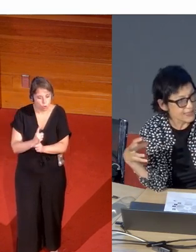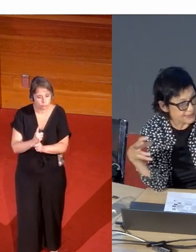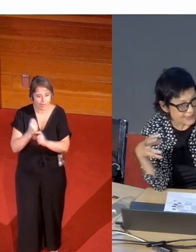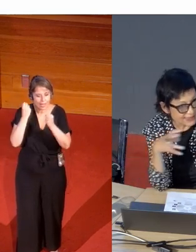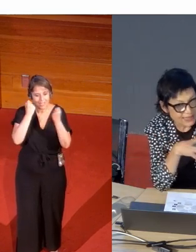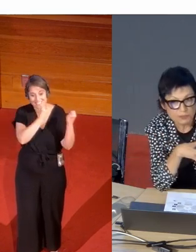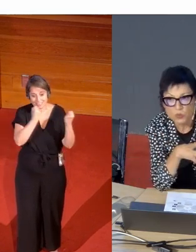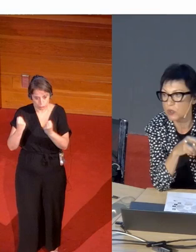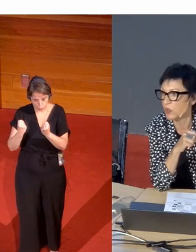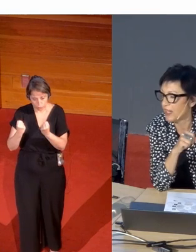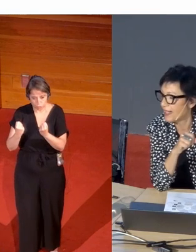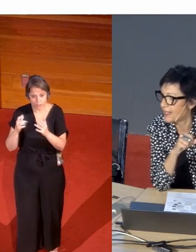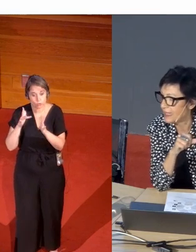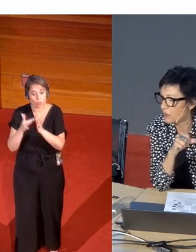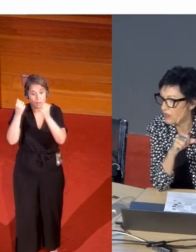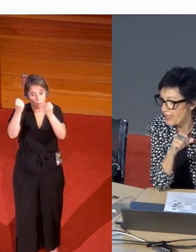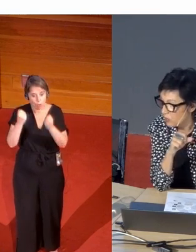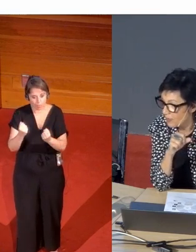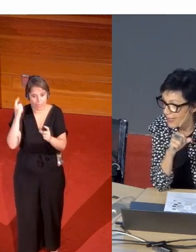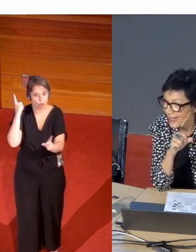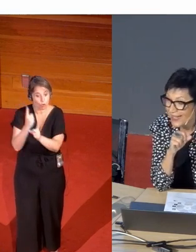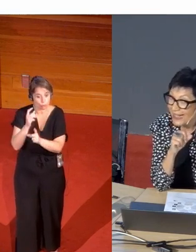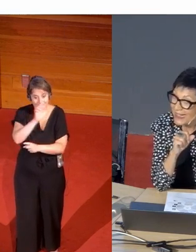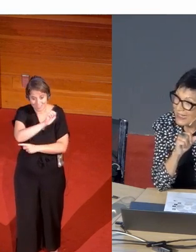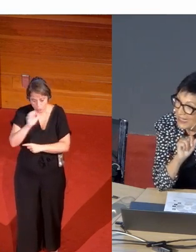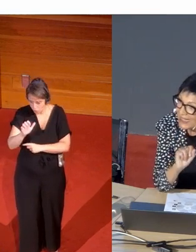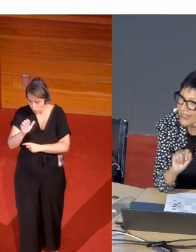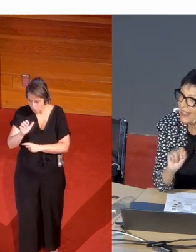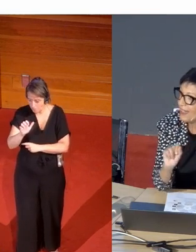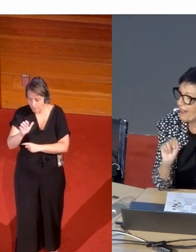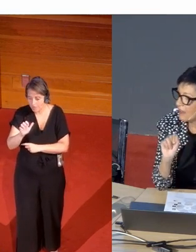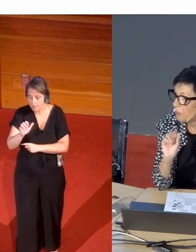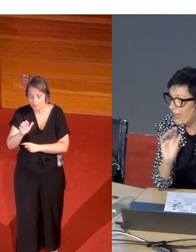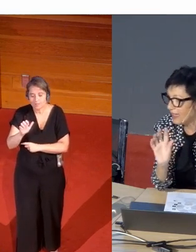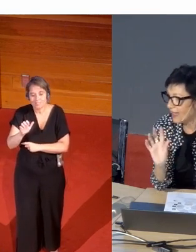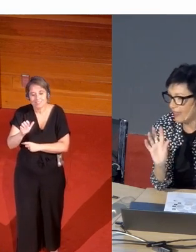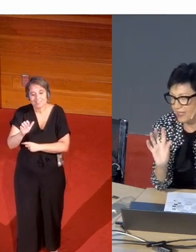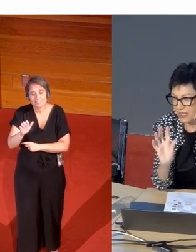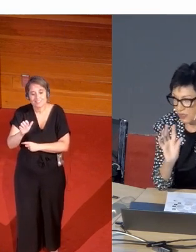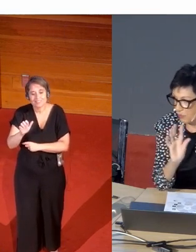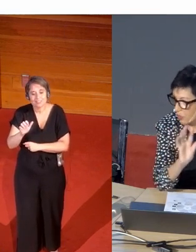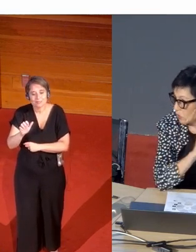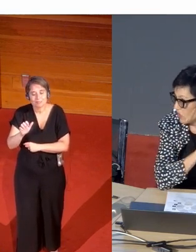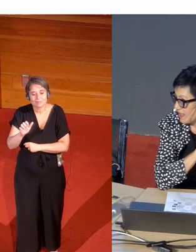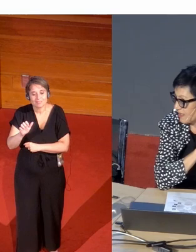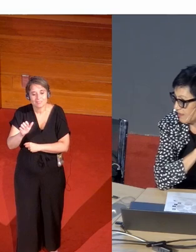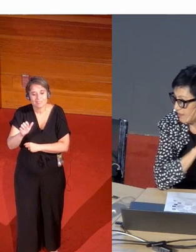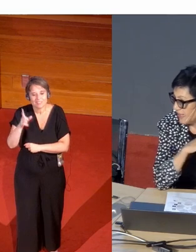contra de que tengan mucho poder las instituciones europeas y que tienen veleidades